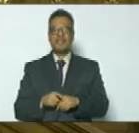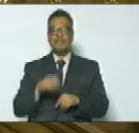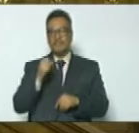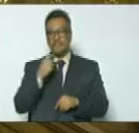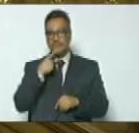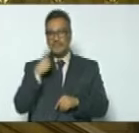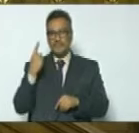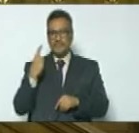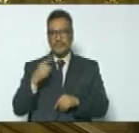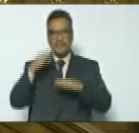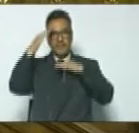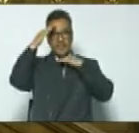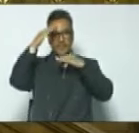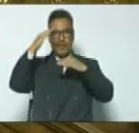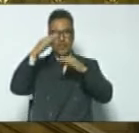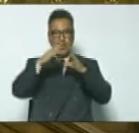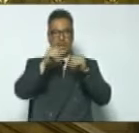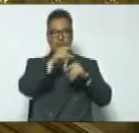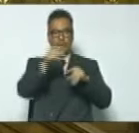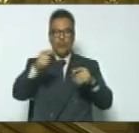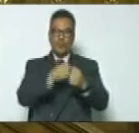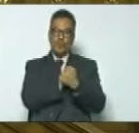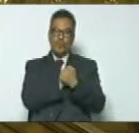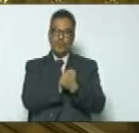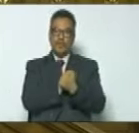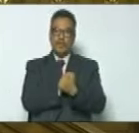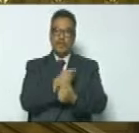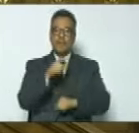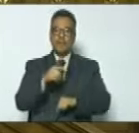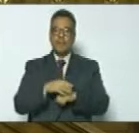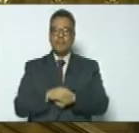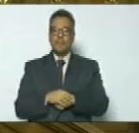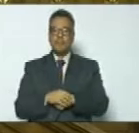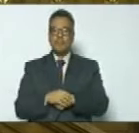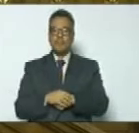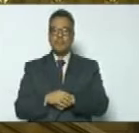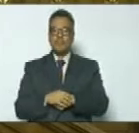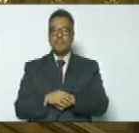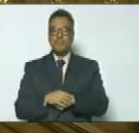Bueno, los saludo a todas y a todos con mucho afecto.